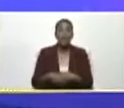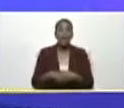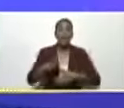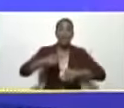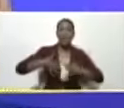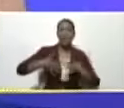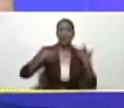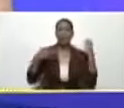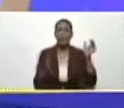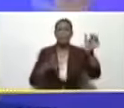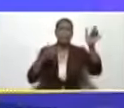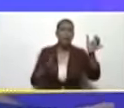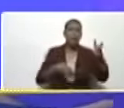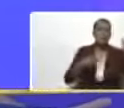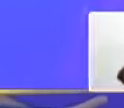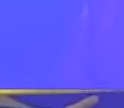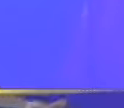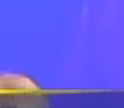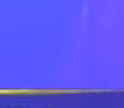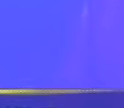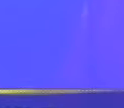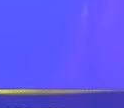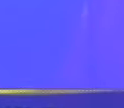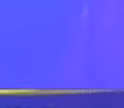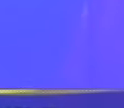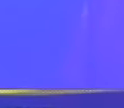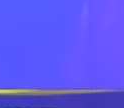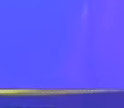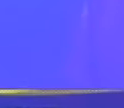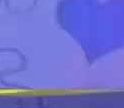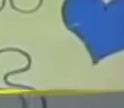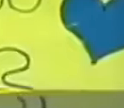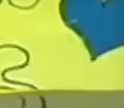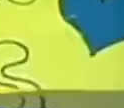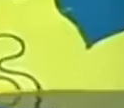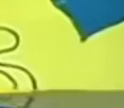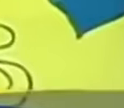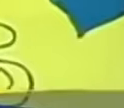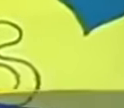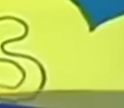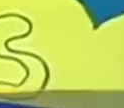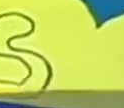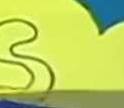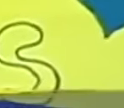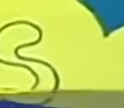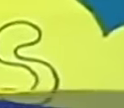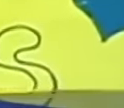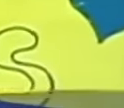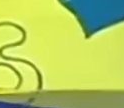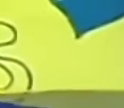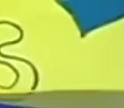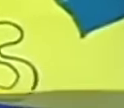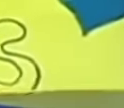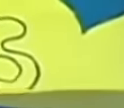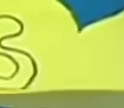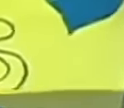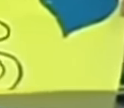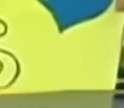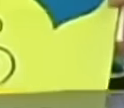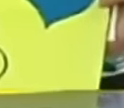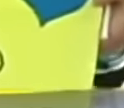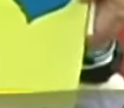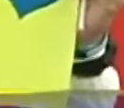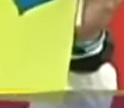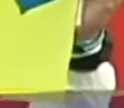Show a las orquestas sinfónicas hemos organizado a nuestros deportistas también a nuestros